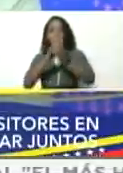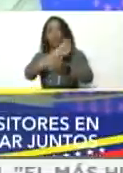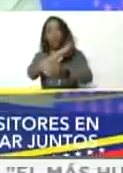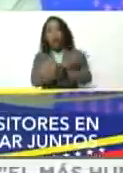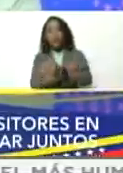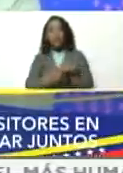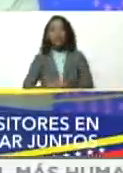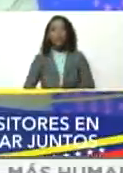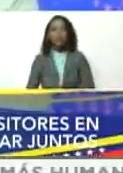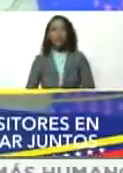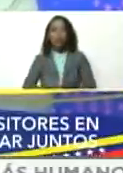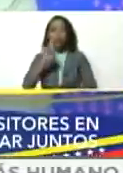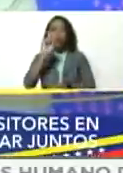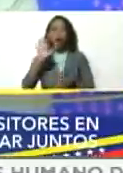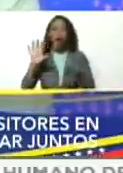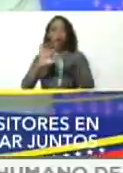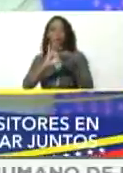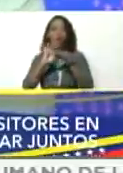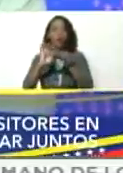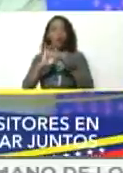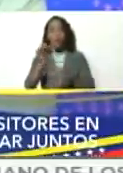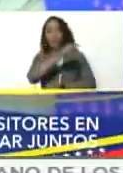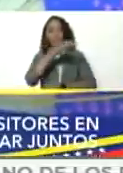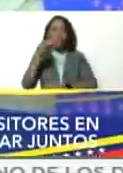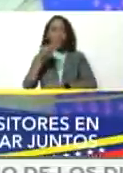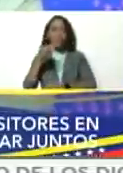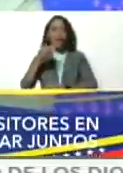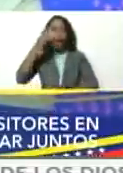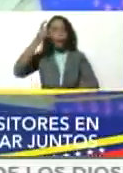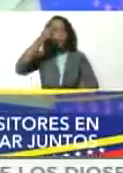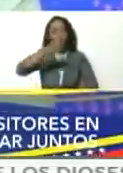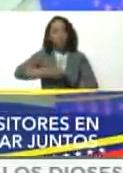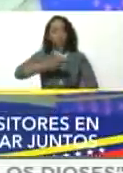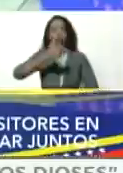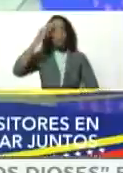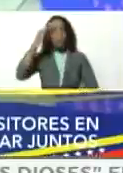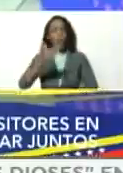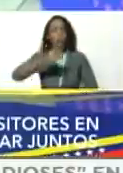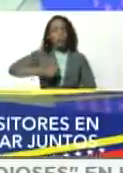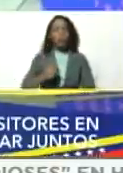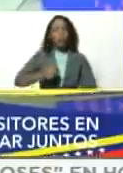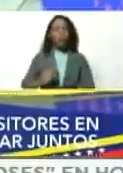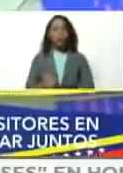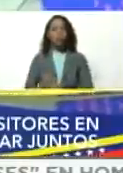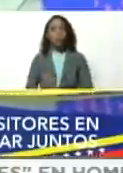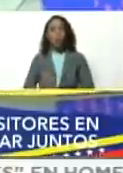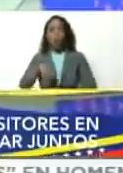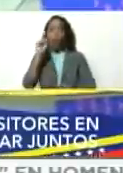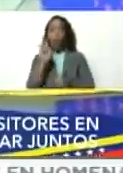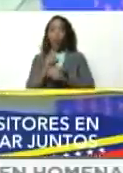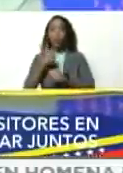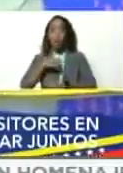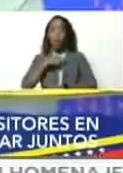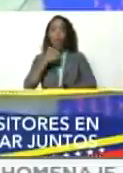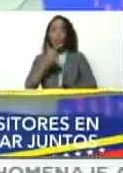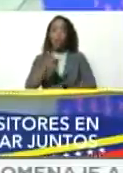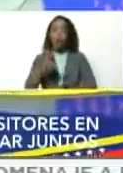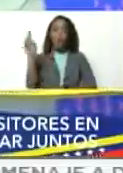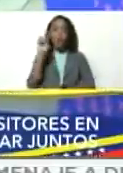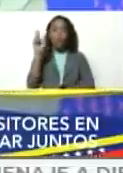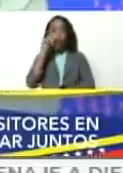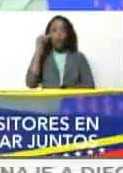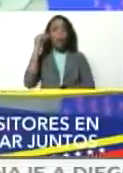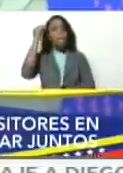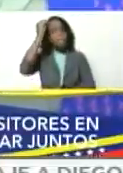fuerza, una alianza perfecta, cívico-militar, policial, los únicos. Yo le digo a los venezolanos y venezolanas que lo